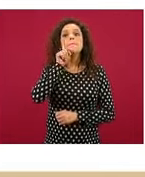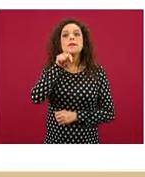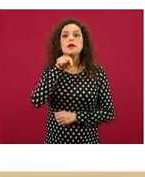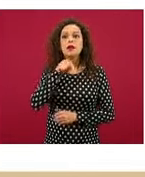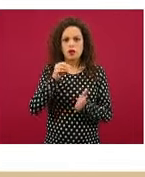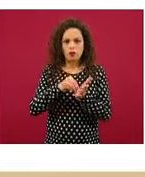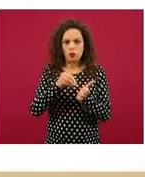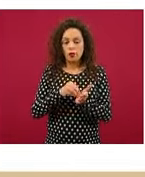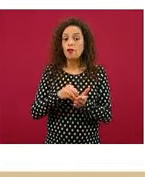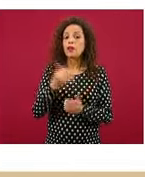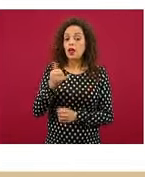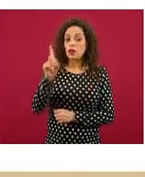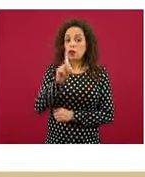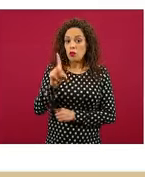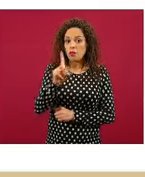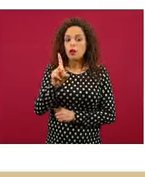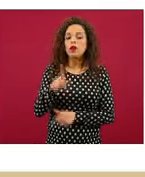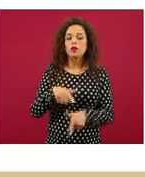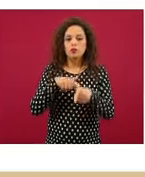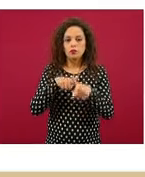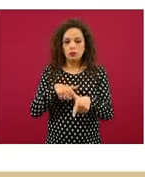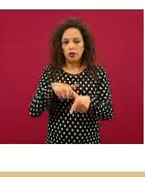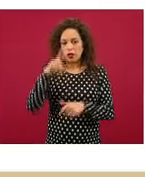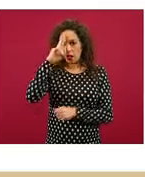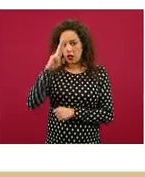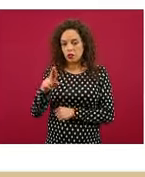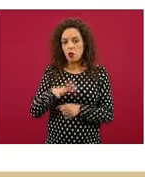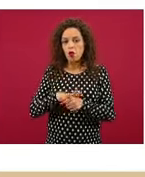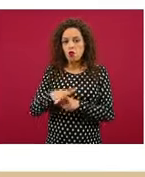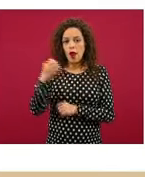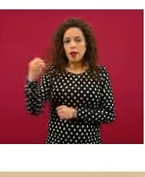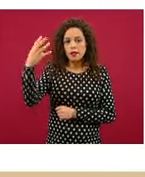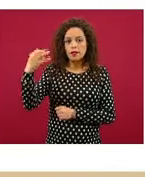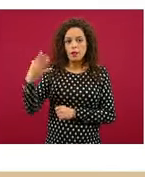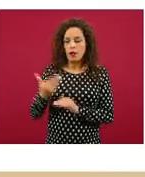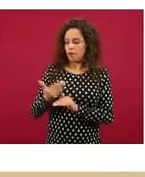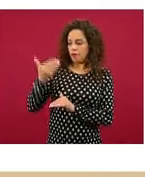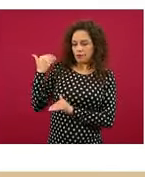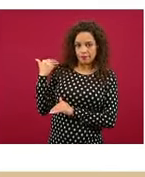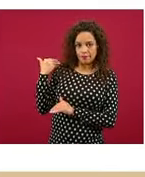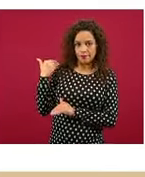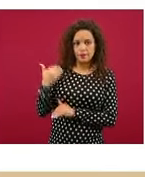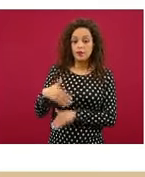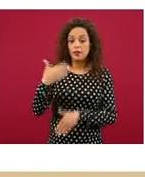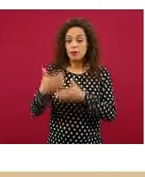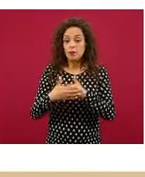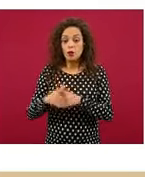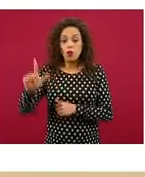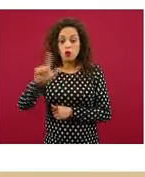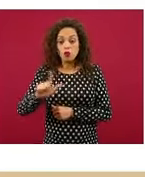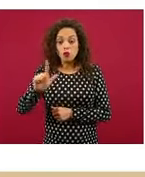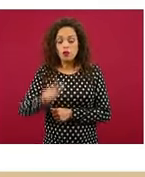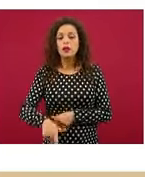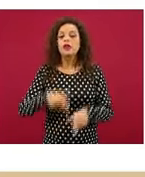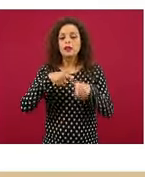domingo estará en vigor el semáforo anterior, pero este entra en vigor el próximo lunes y lo hará por